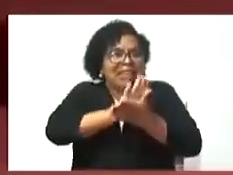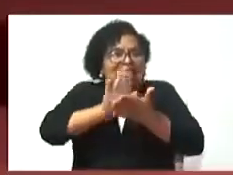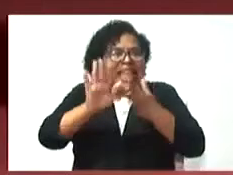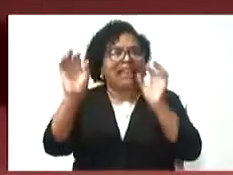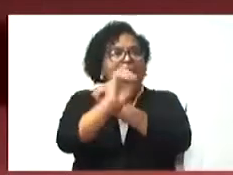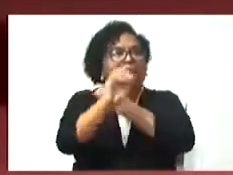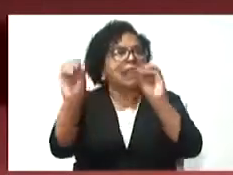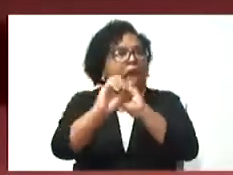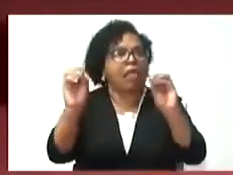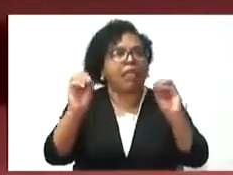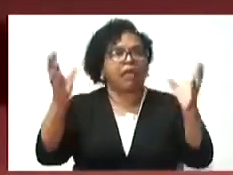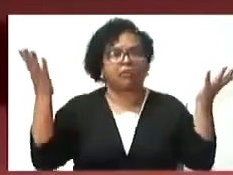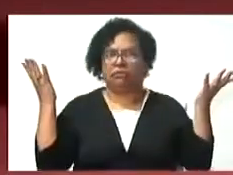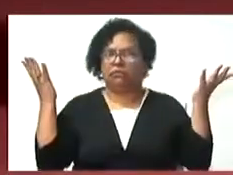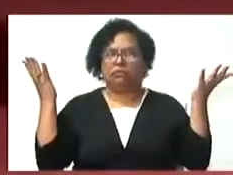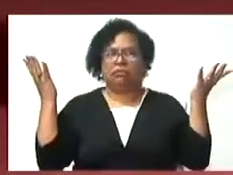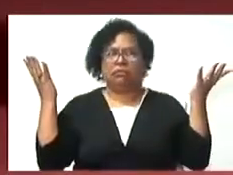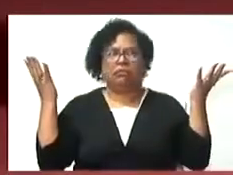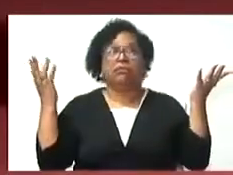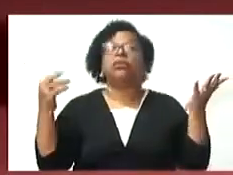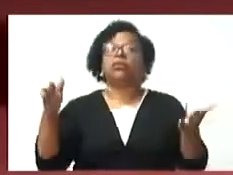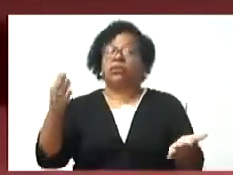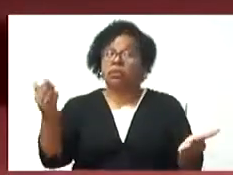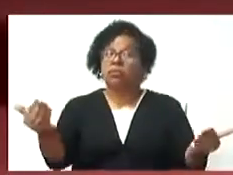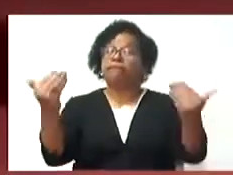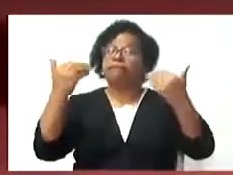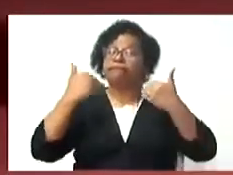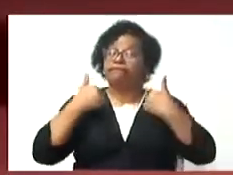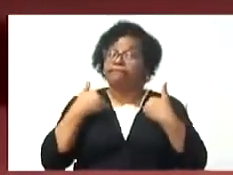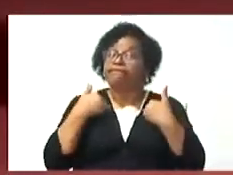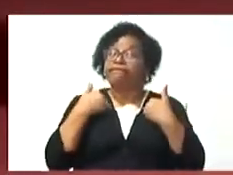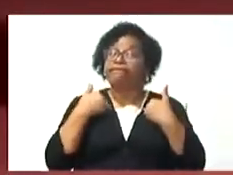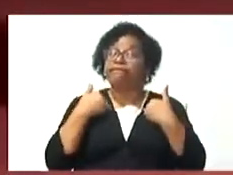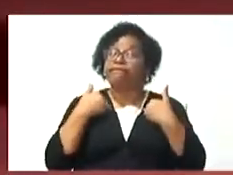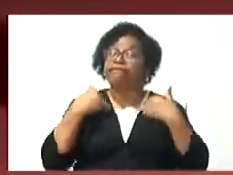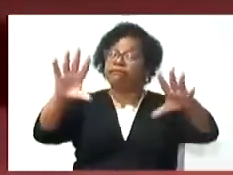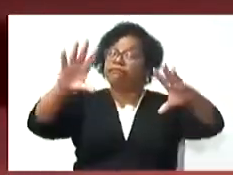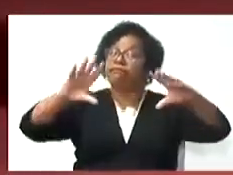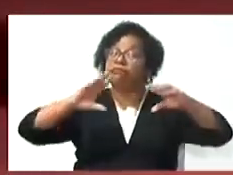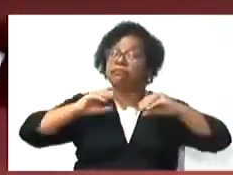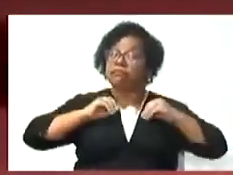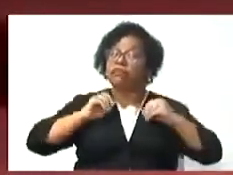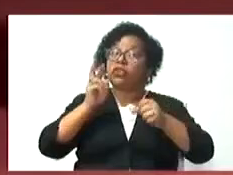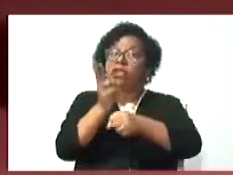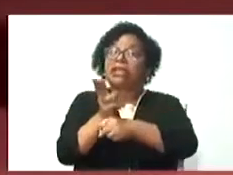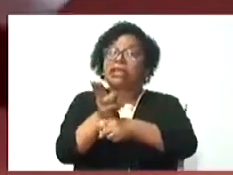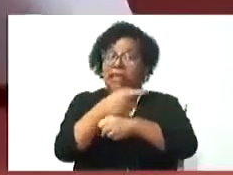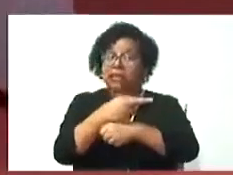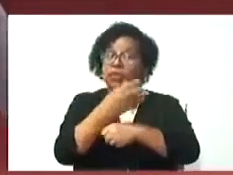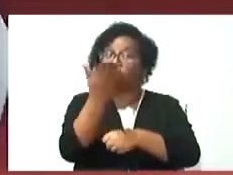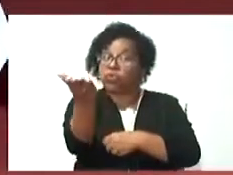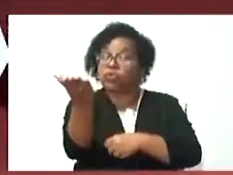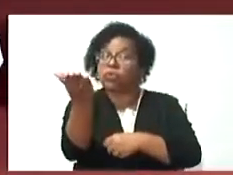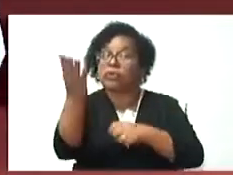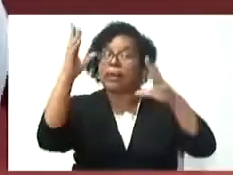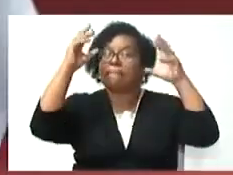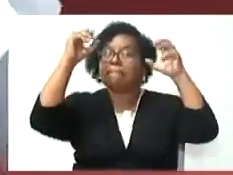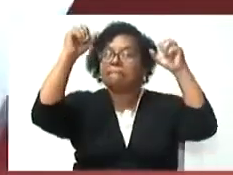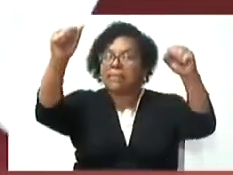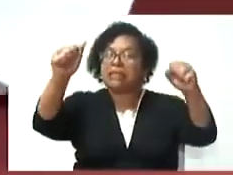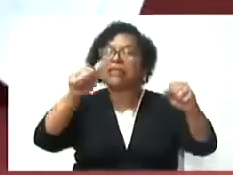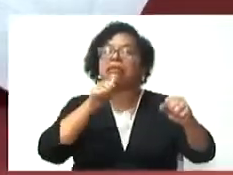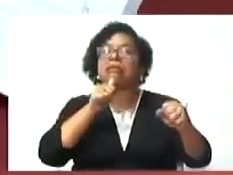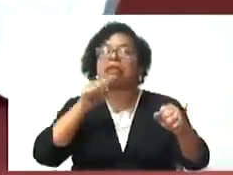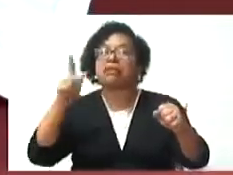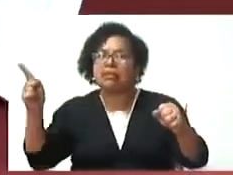agobia la resolución que un día usted mismo sometió y quiero que le dé una